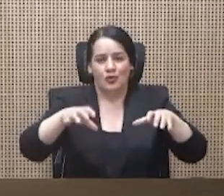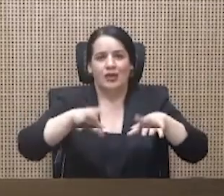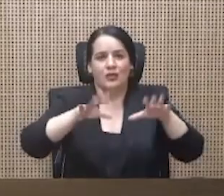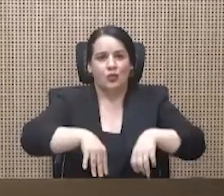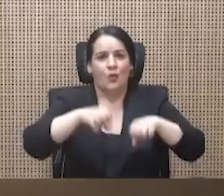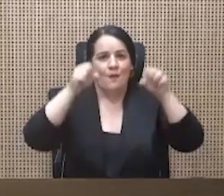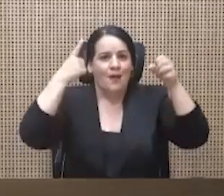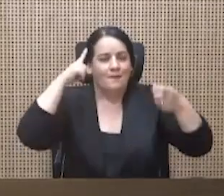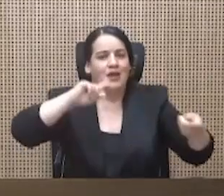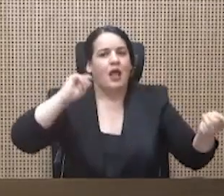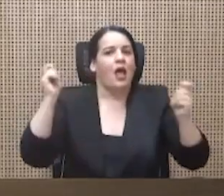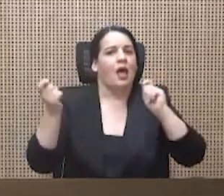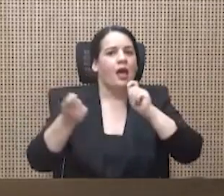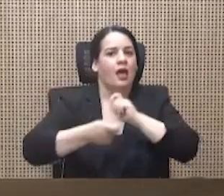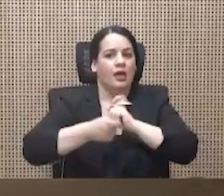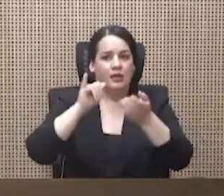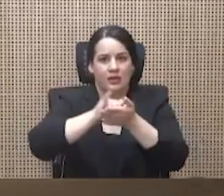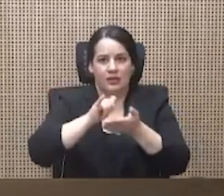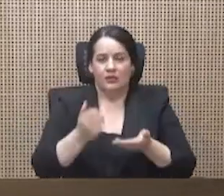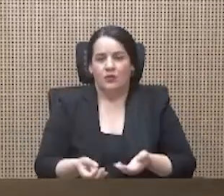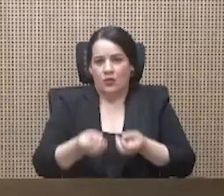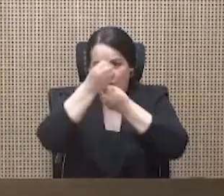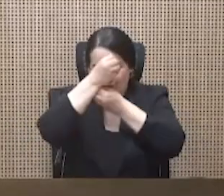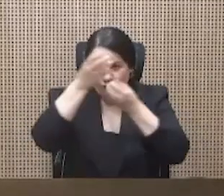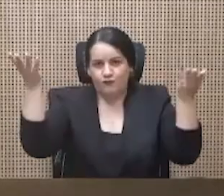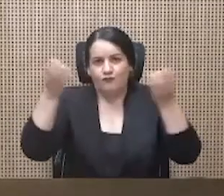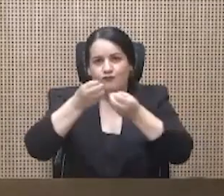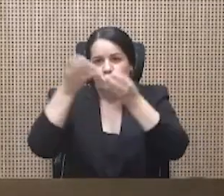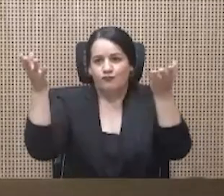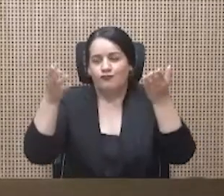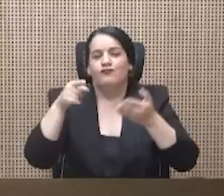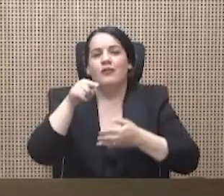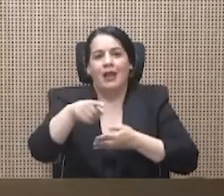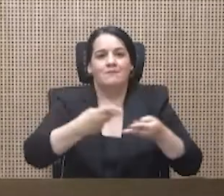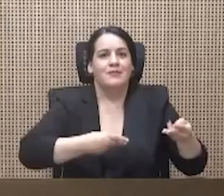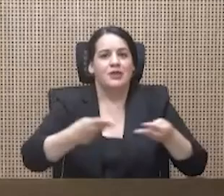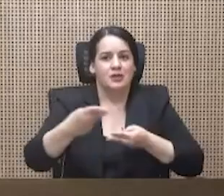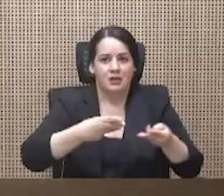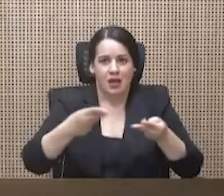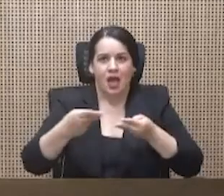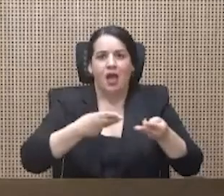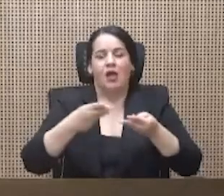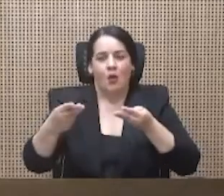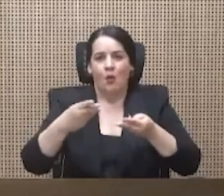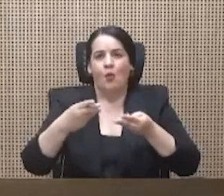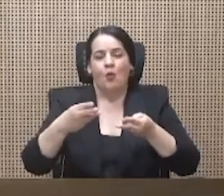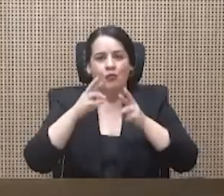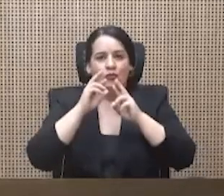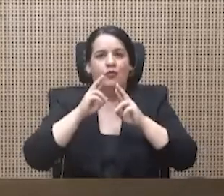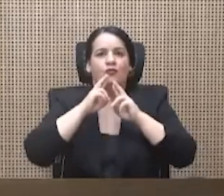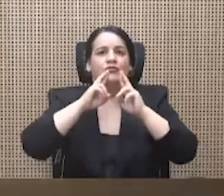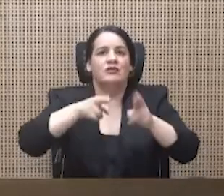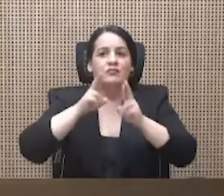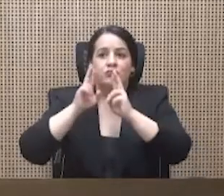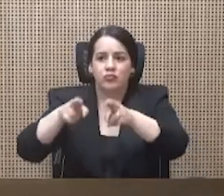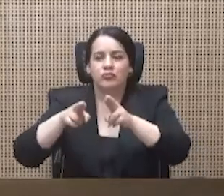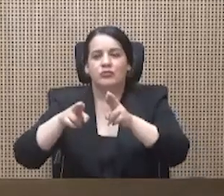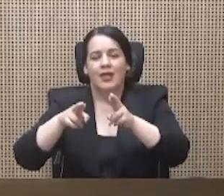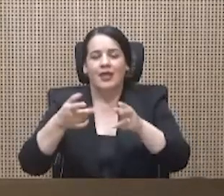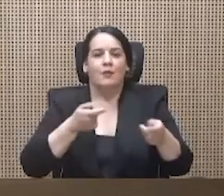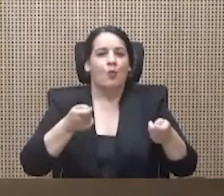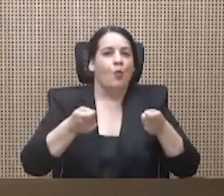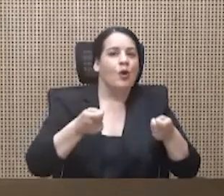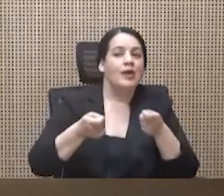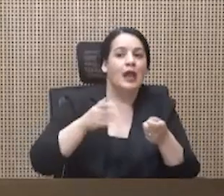la tendencia, anuncios a los que el mercado reaccionó moderando sus expectativas